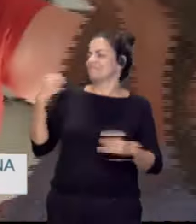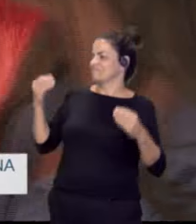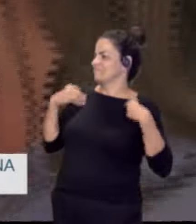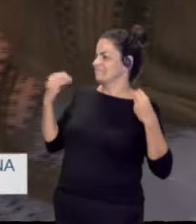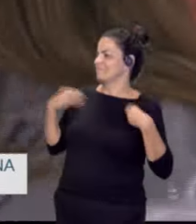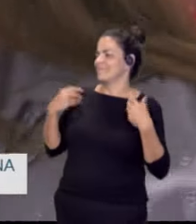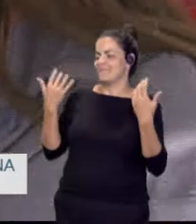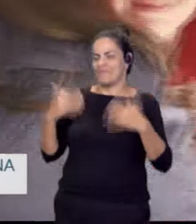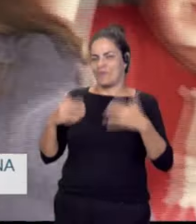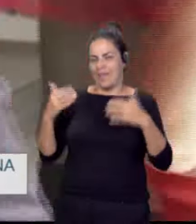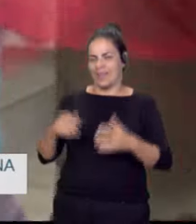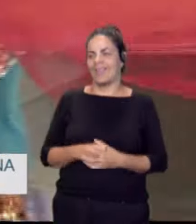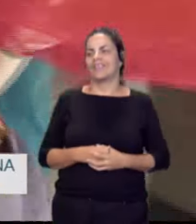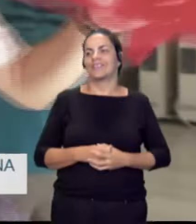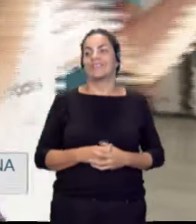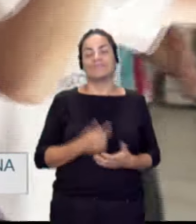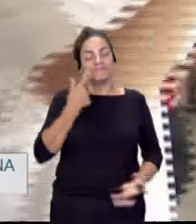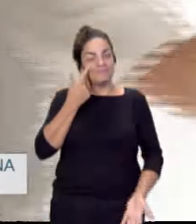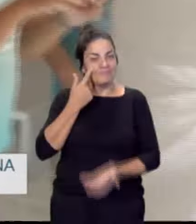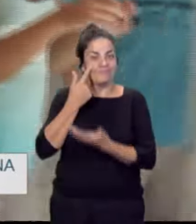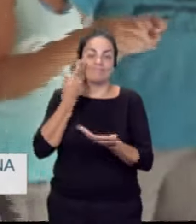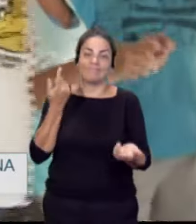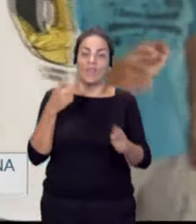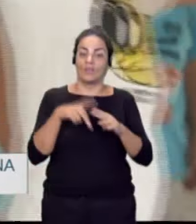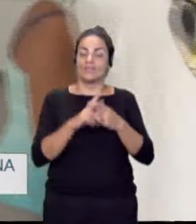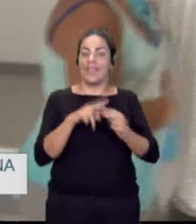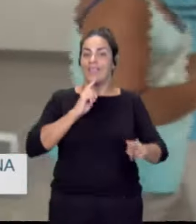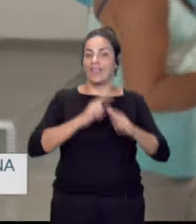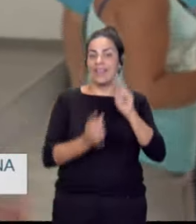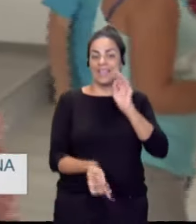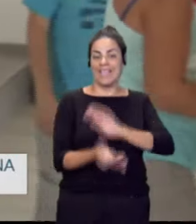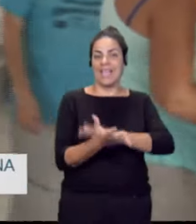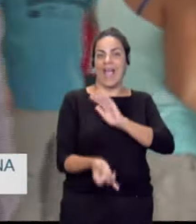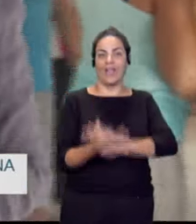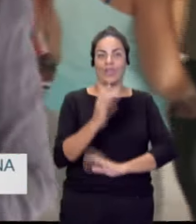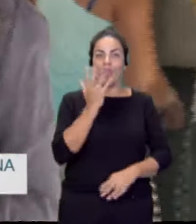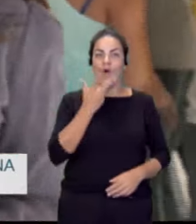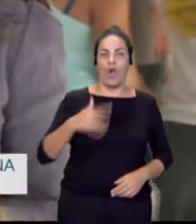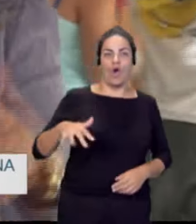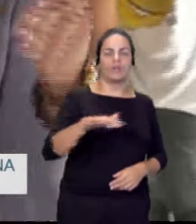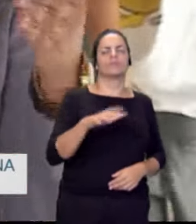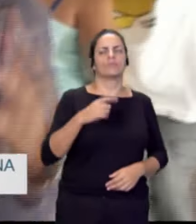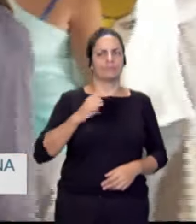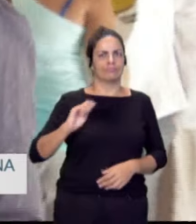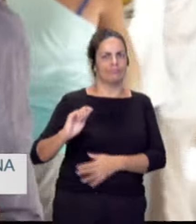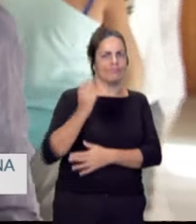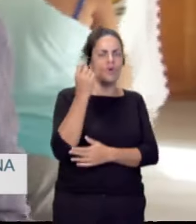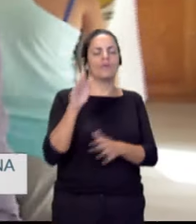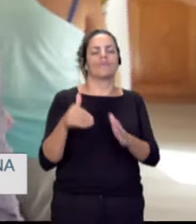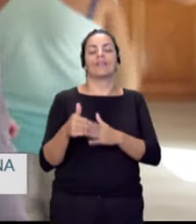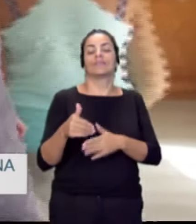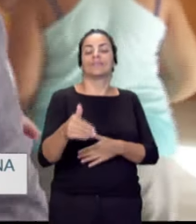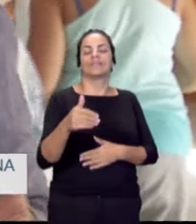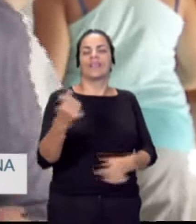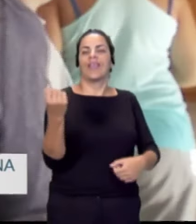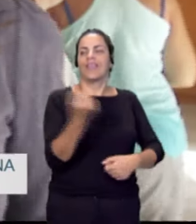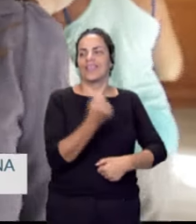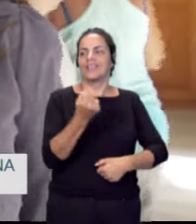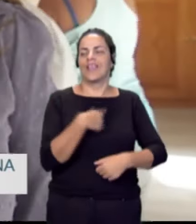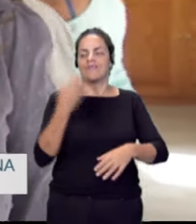mucho, Rita. Pues ya lo ven, un taller Creando Colores que está teniendo muchísimo éxito y que en diciembre será una apuesta